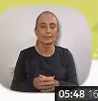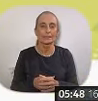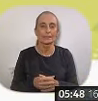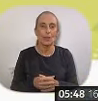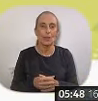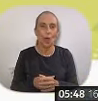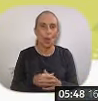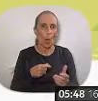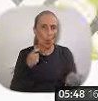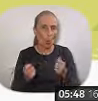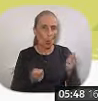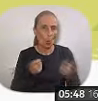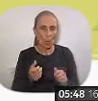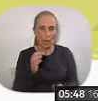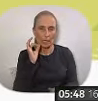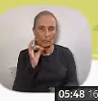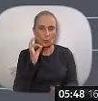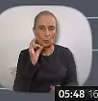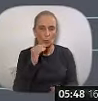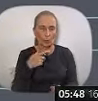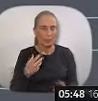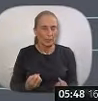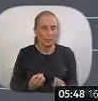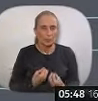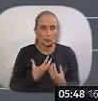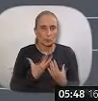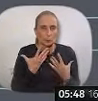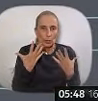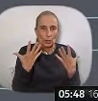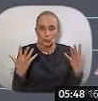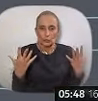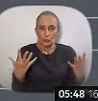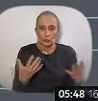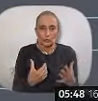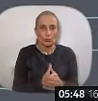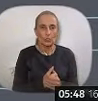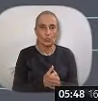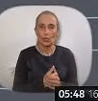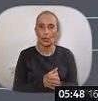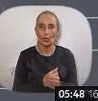¡Qué baile tan fluido! ¡Estoy conmovido hasta el centro de mi ser!